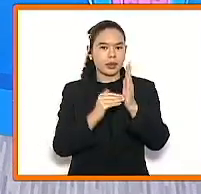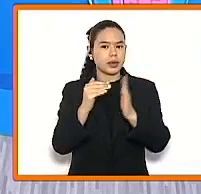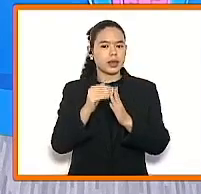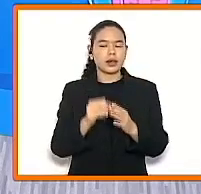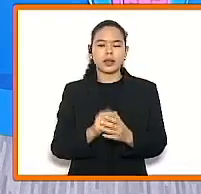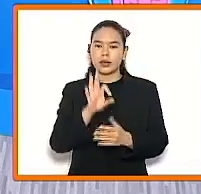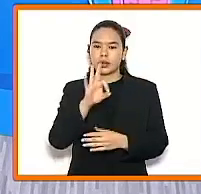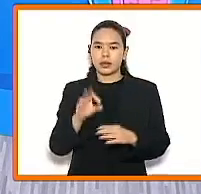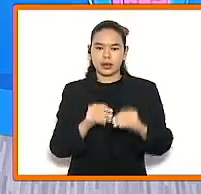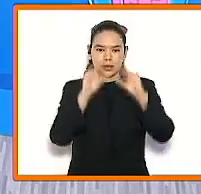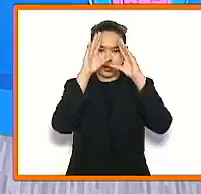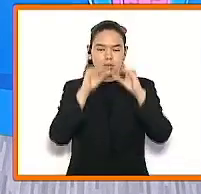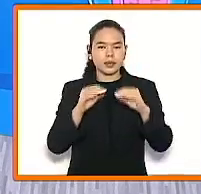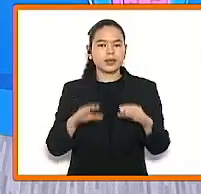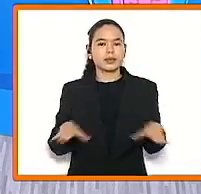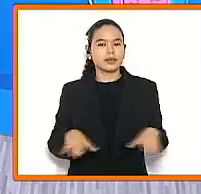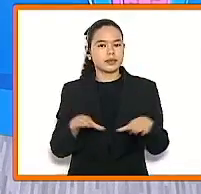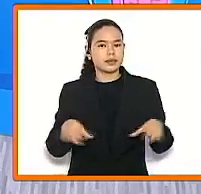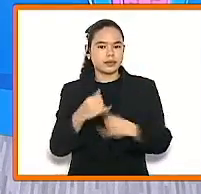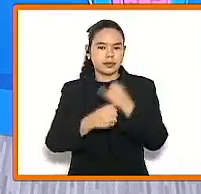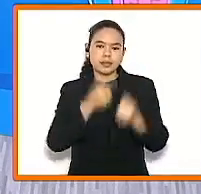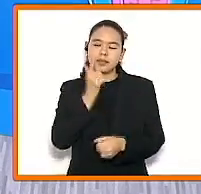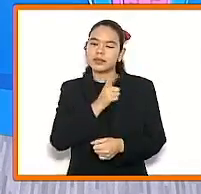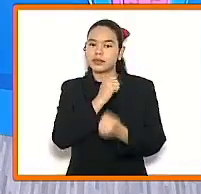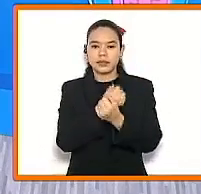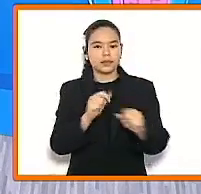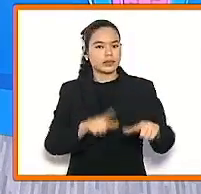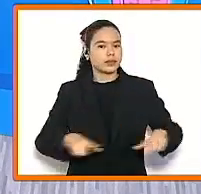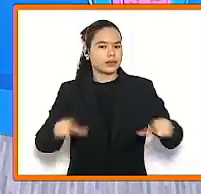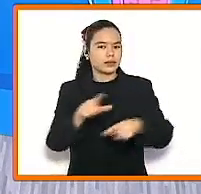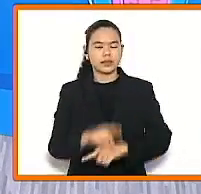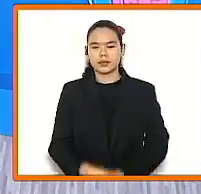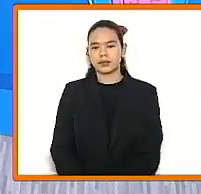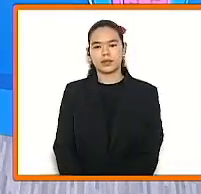noche. A jugarse a dicho con Loto, donde quiera que estés.